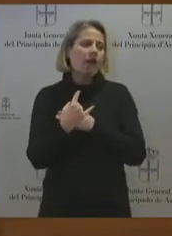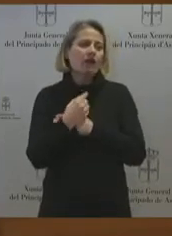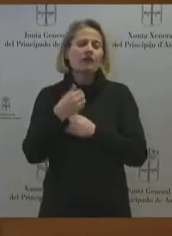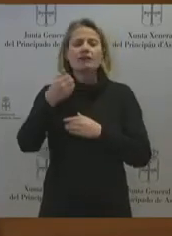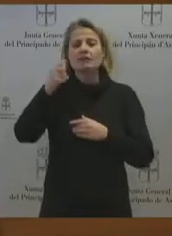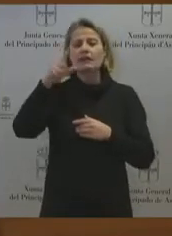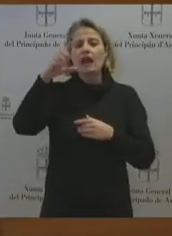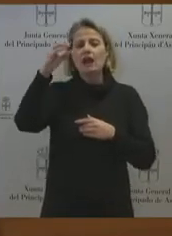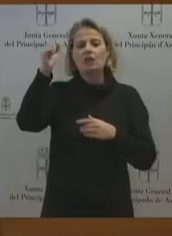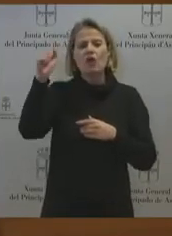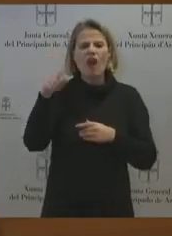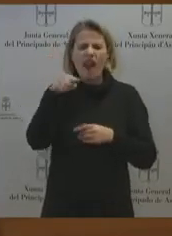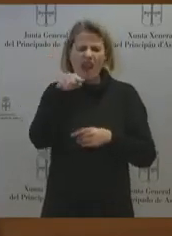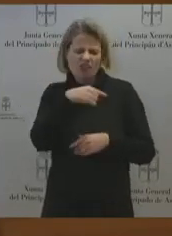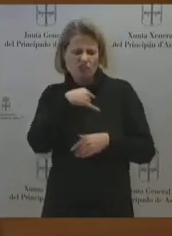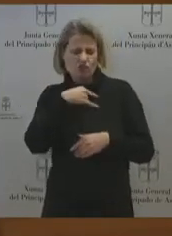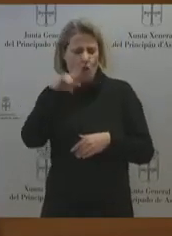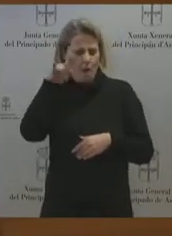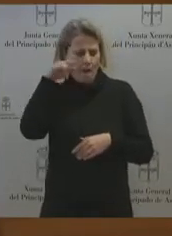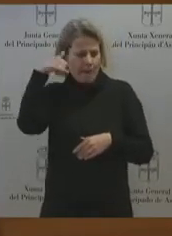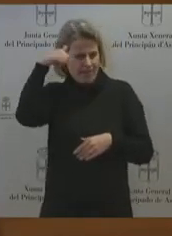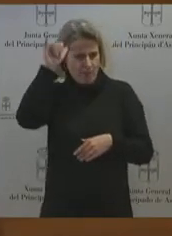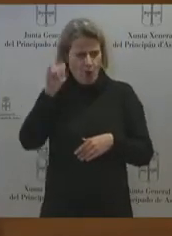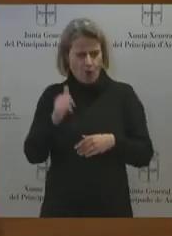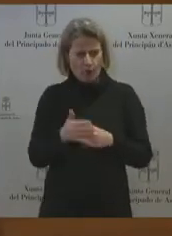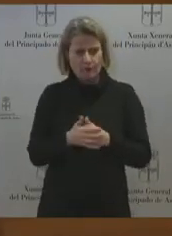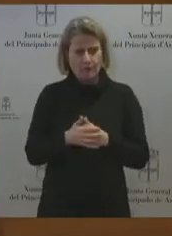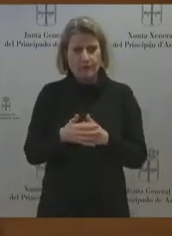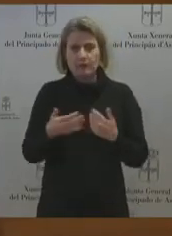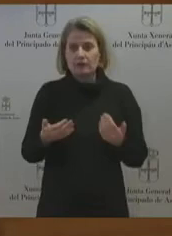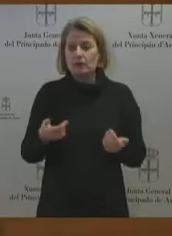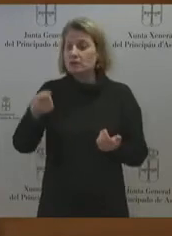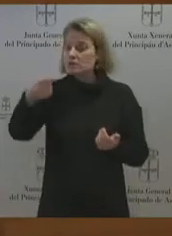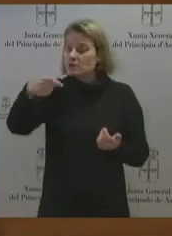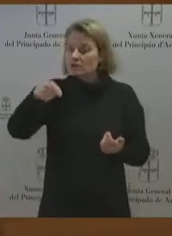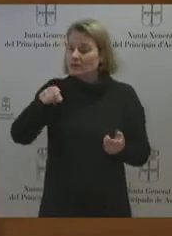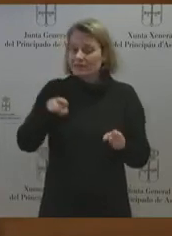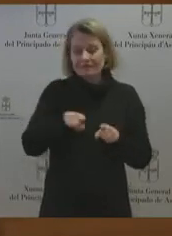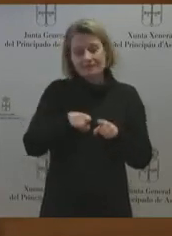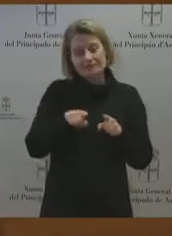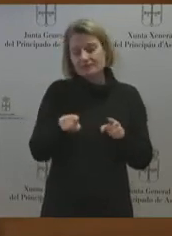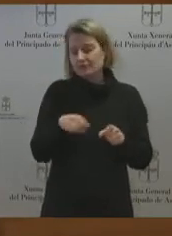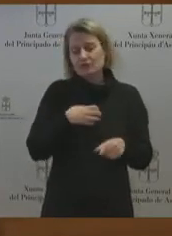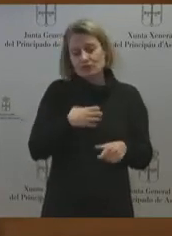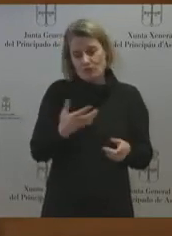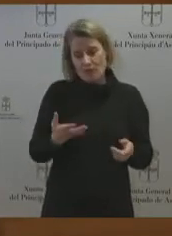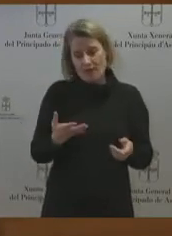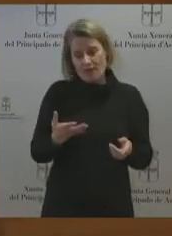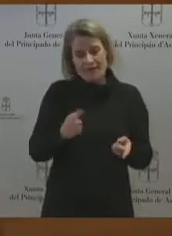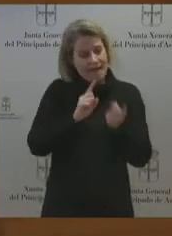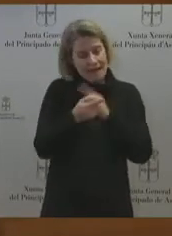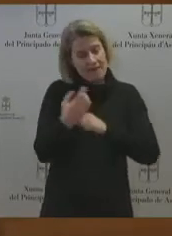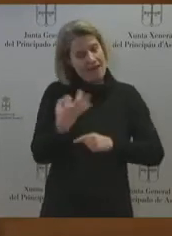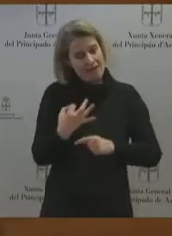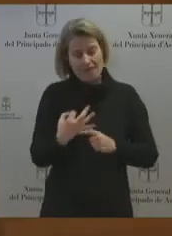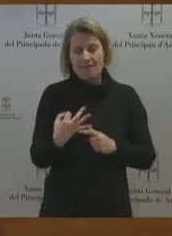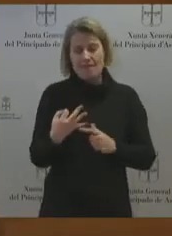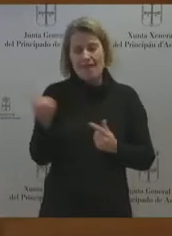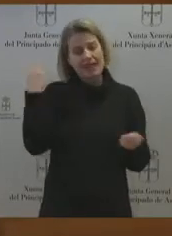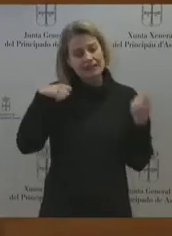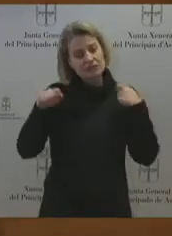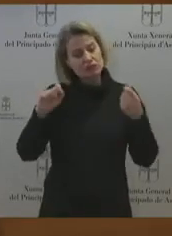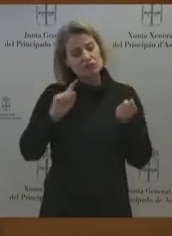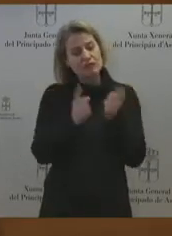brazos caídos, que tiene los brazos caídos por mucho que intente reflejar lo contrario, su deber, señor consejero, sería presentar su